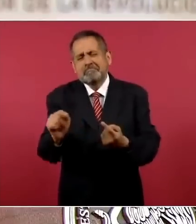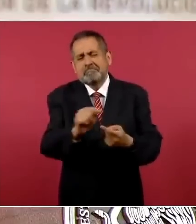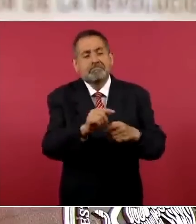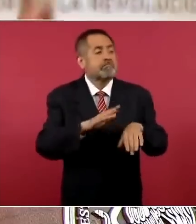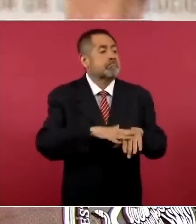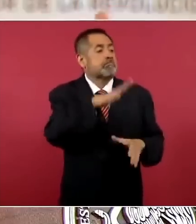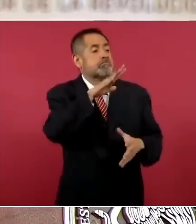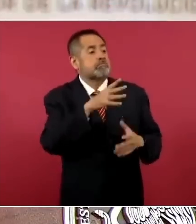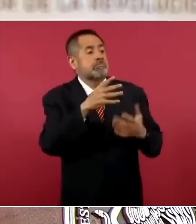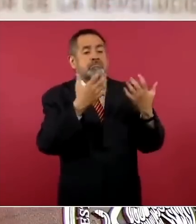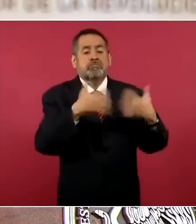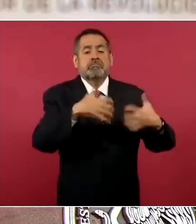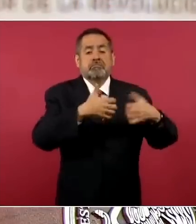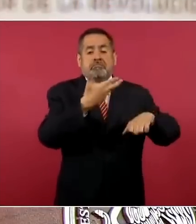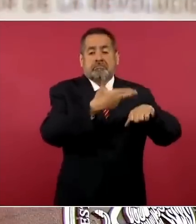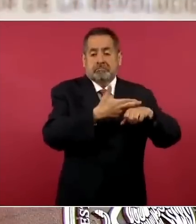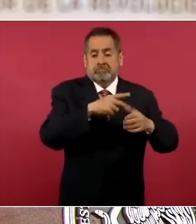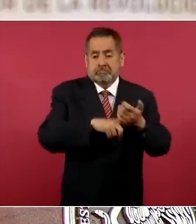Los dueños